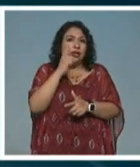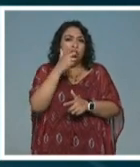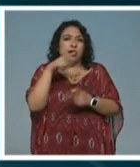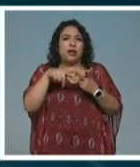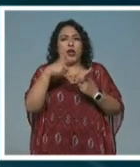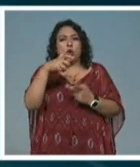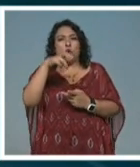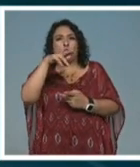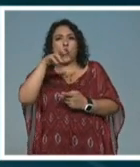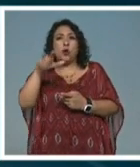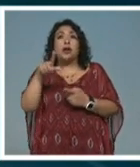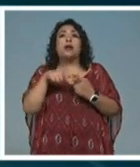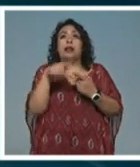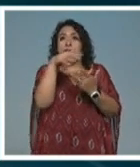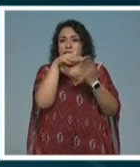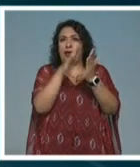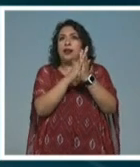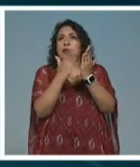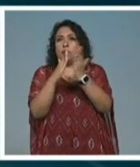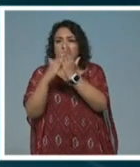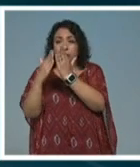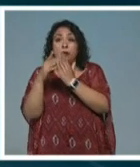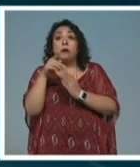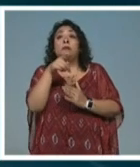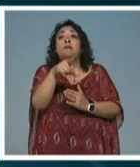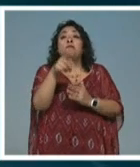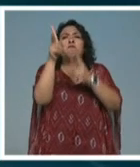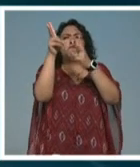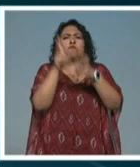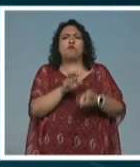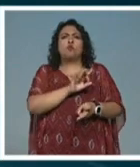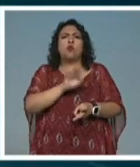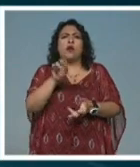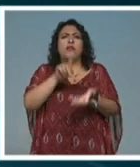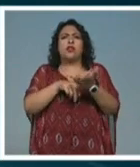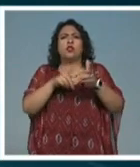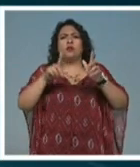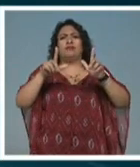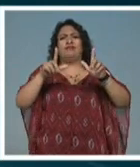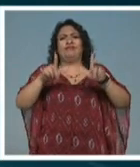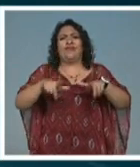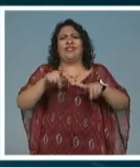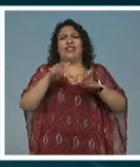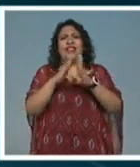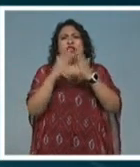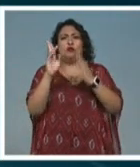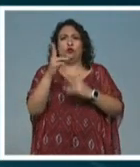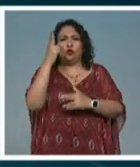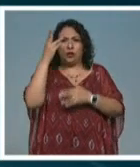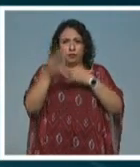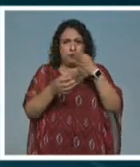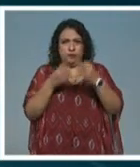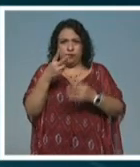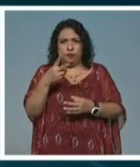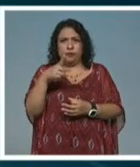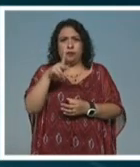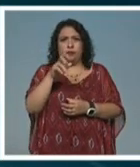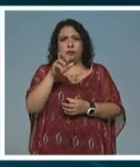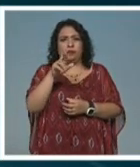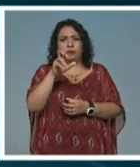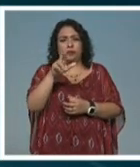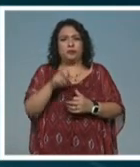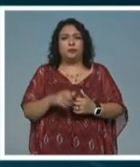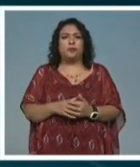queer, se leen en esta publicación que puede descargarse en la página de Libros UNAM. Noticias 22, Karen